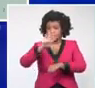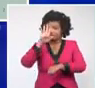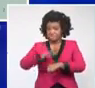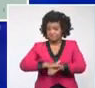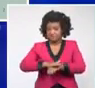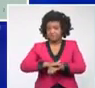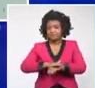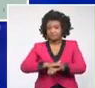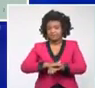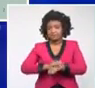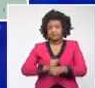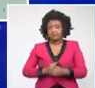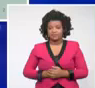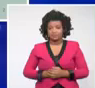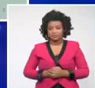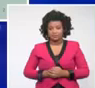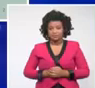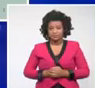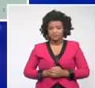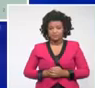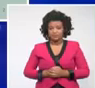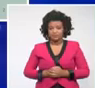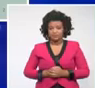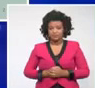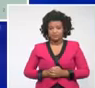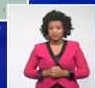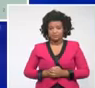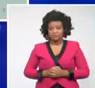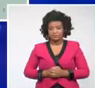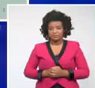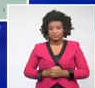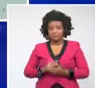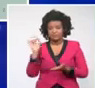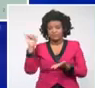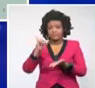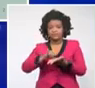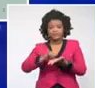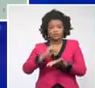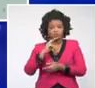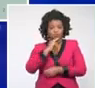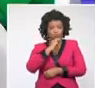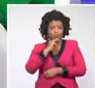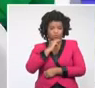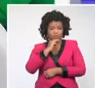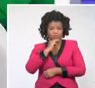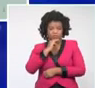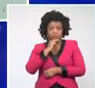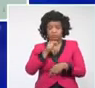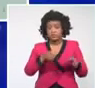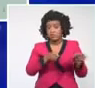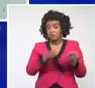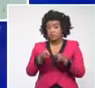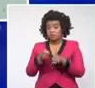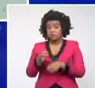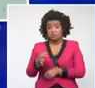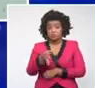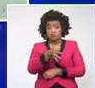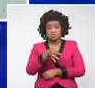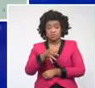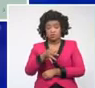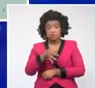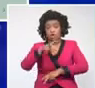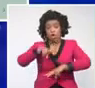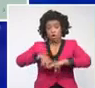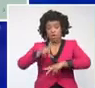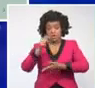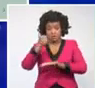cubanos procedentes de Rusia. Y en el municipio de Holguín